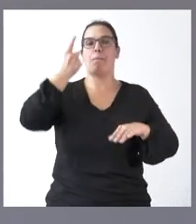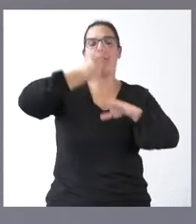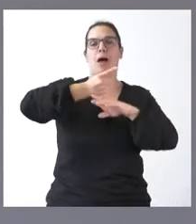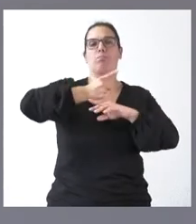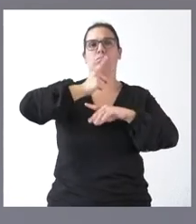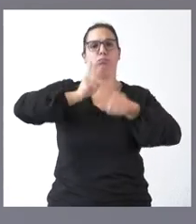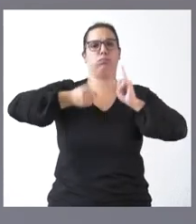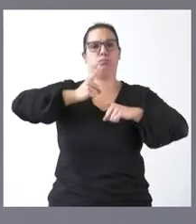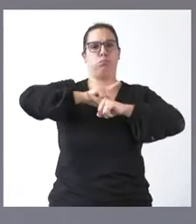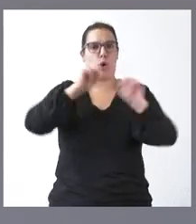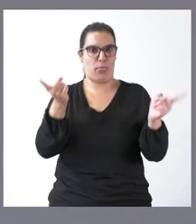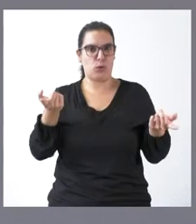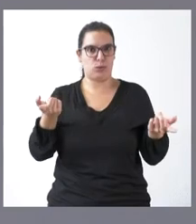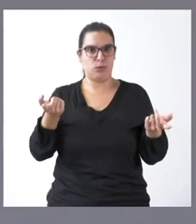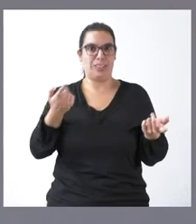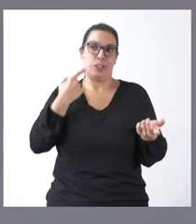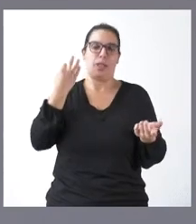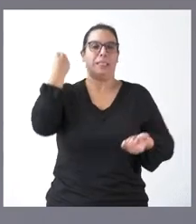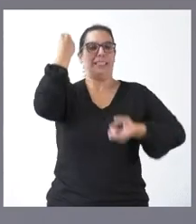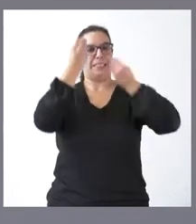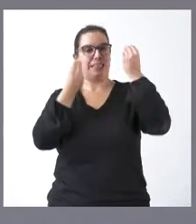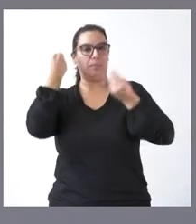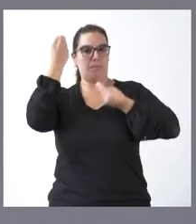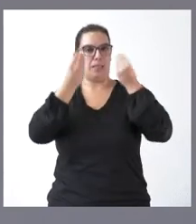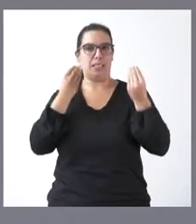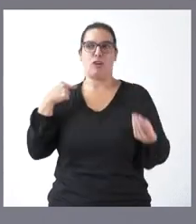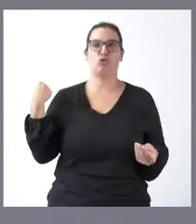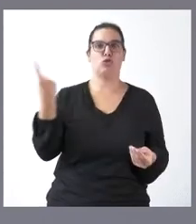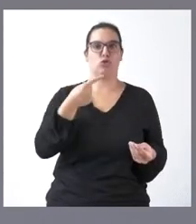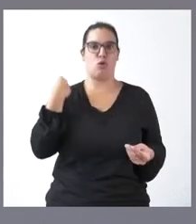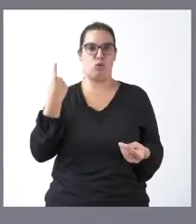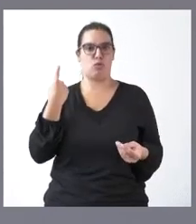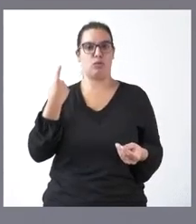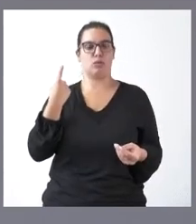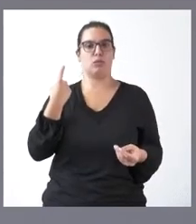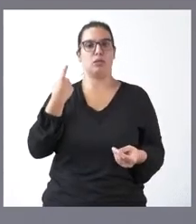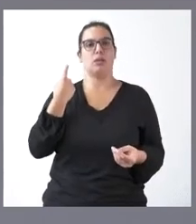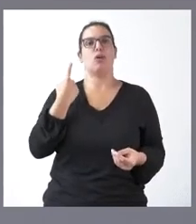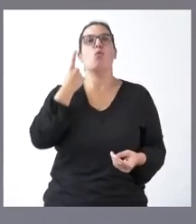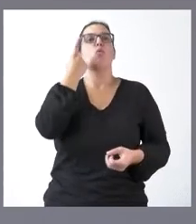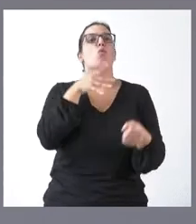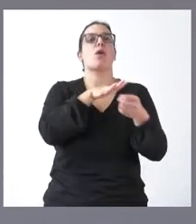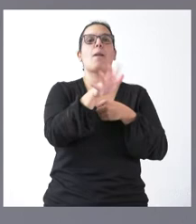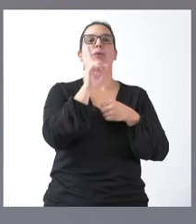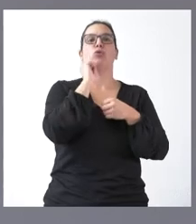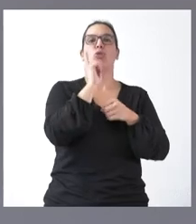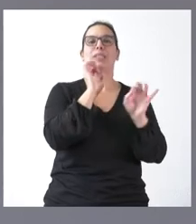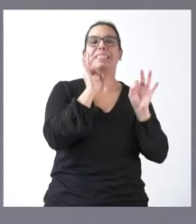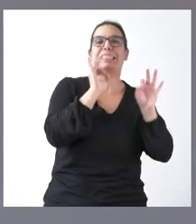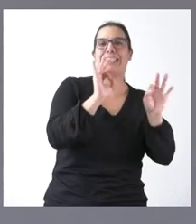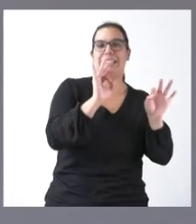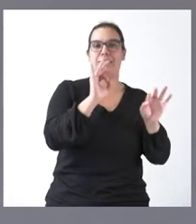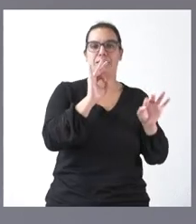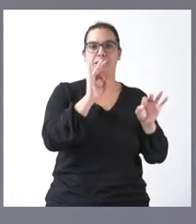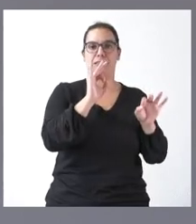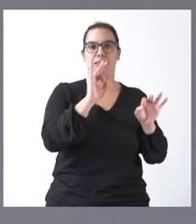y por tanto esta es la reflexión un poco que tiene que hacerse entre todos no solamente una reflexión de un ámbito solo concreto De qué